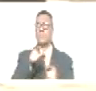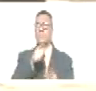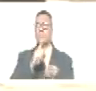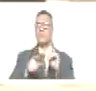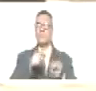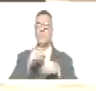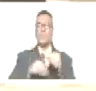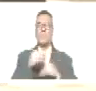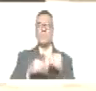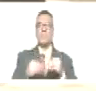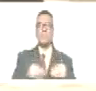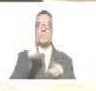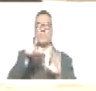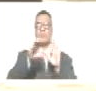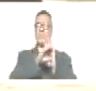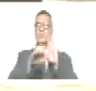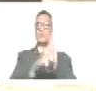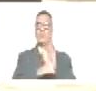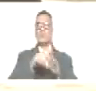flagrante de esta Constitución,